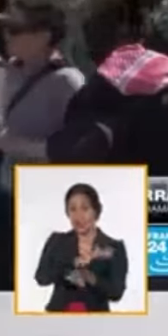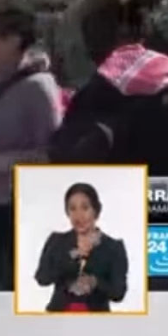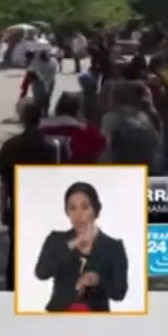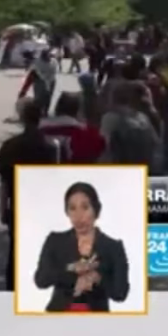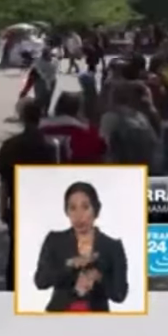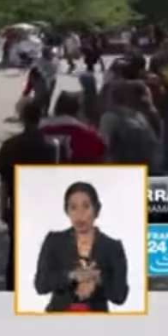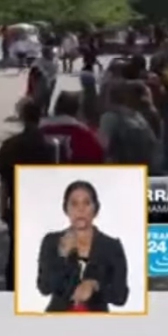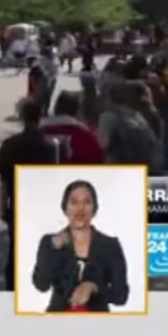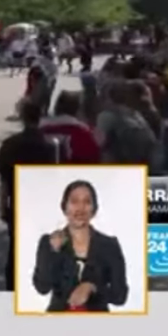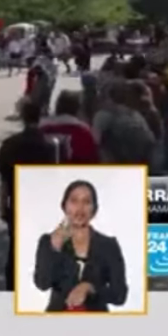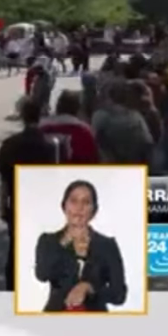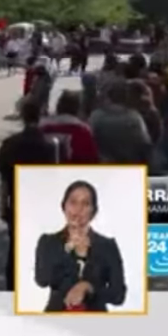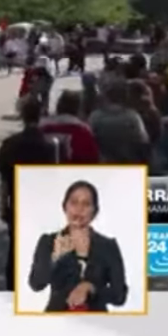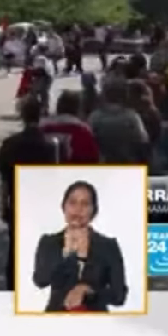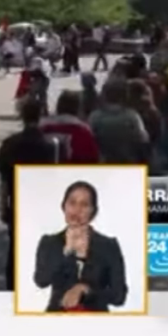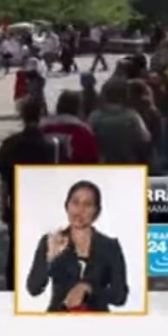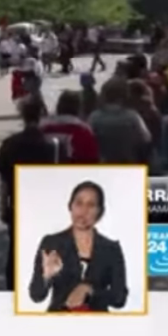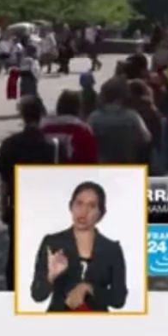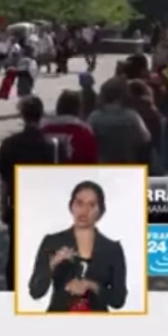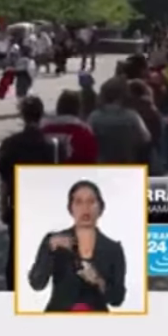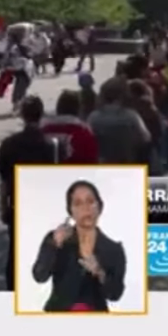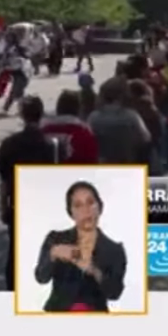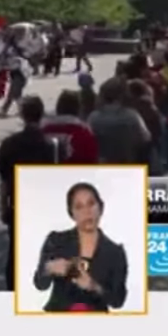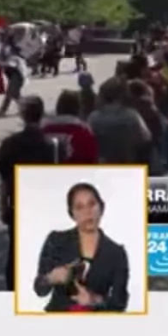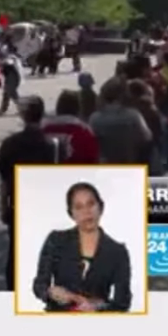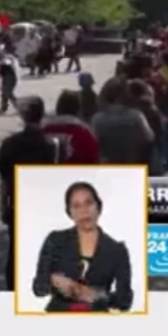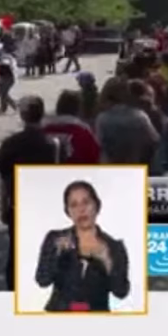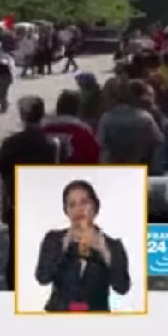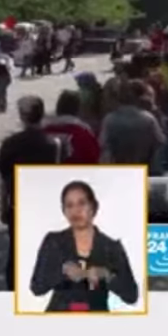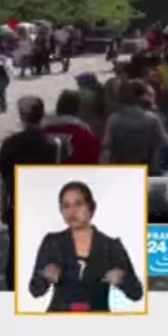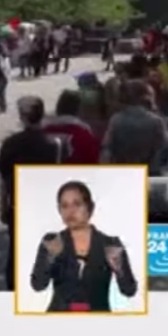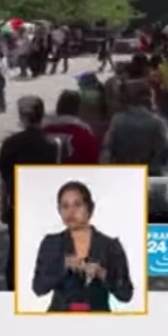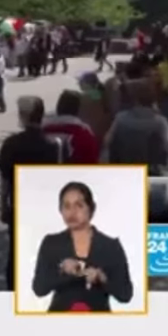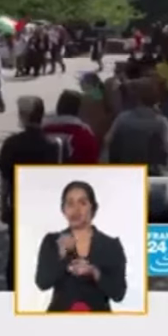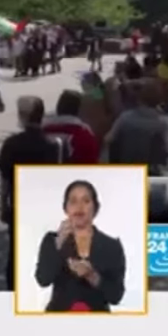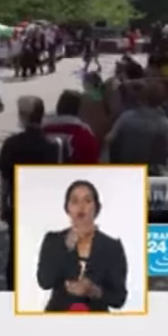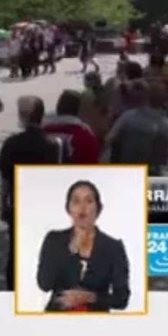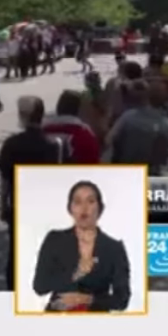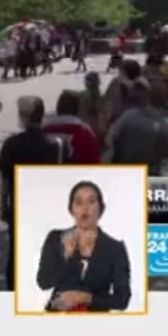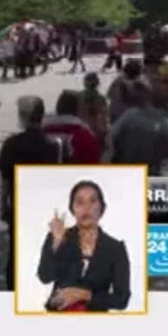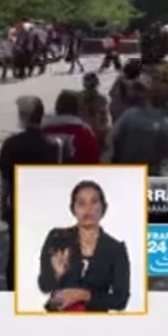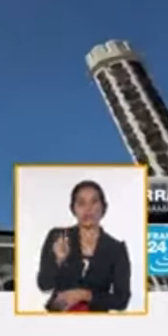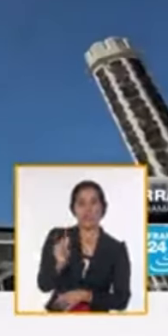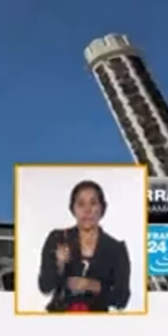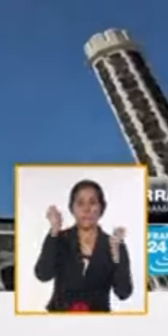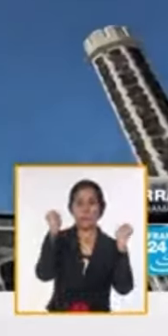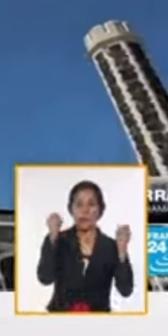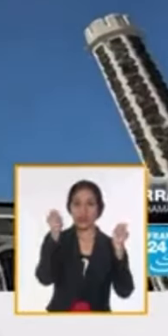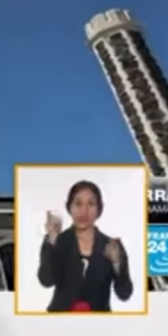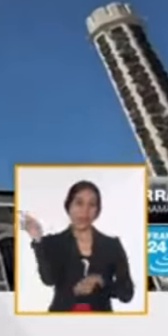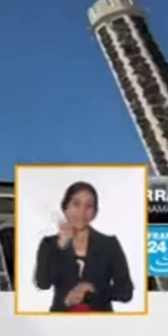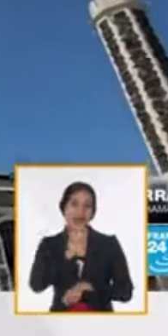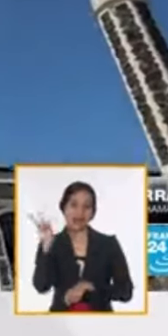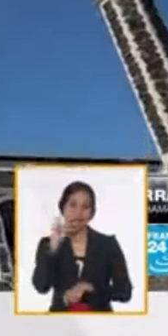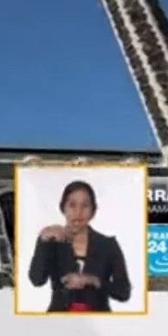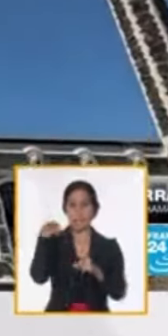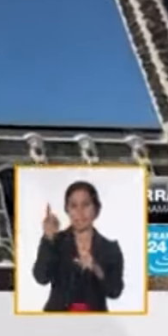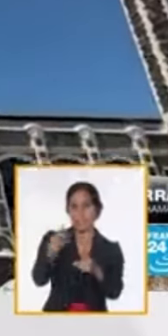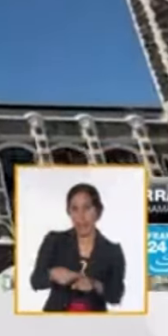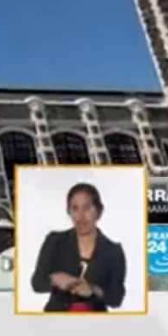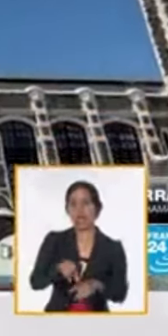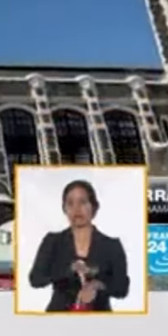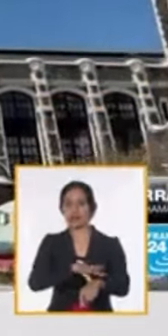1968, cientos de estudiantes de Columbia ocuparon 5 edificios del campus en protesta por la guerra de Vietnam y el racismo. Y 12 años